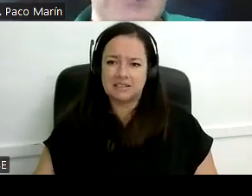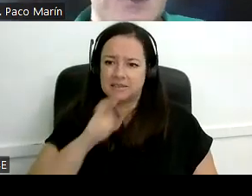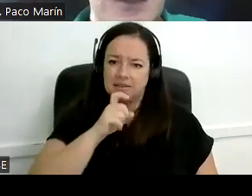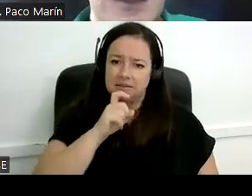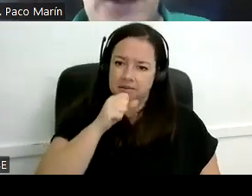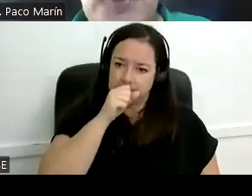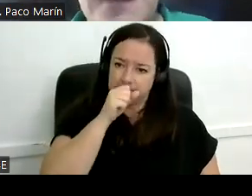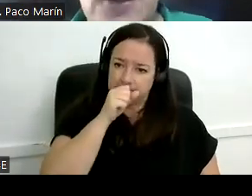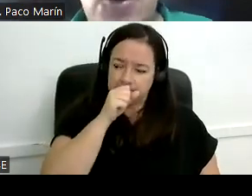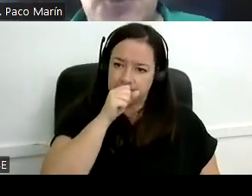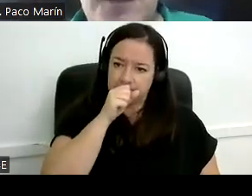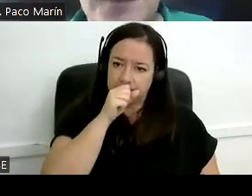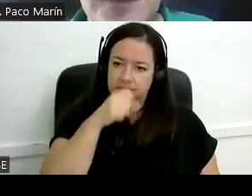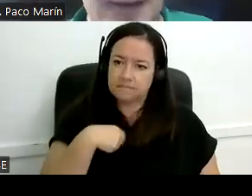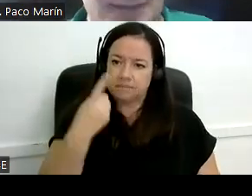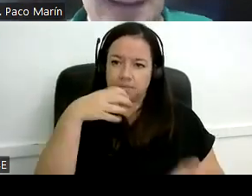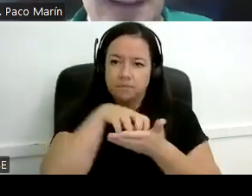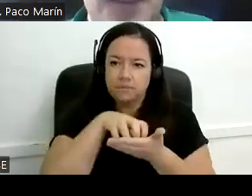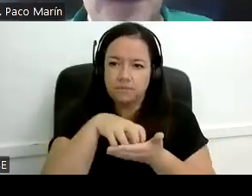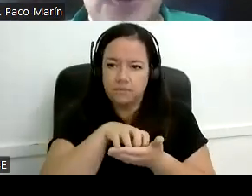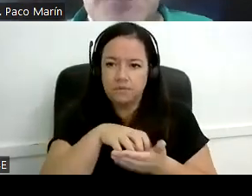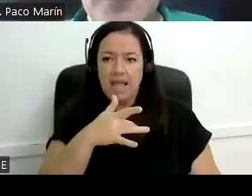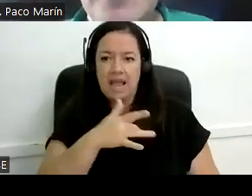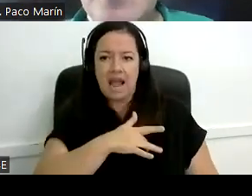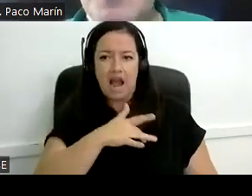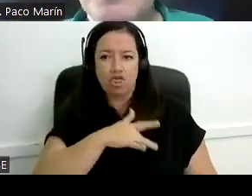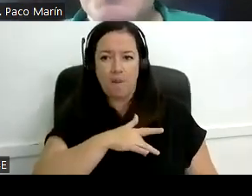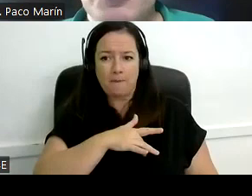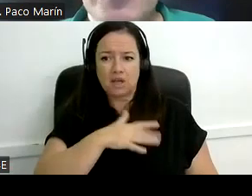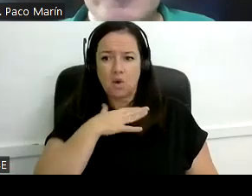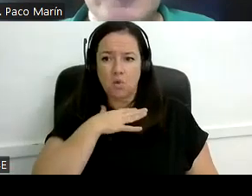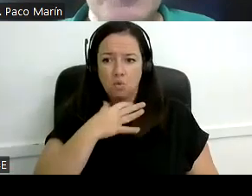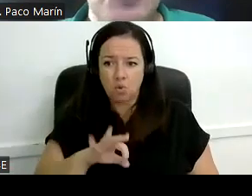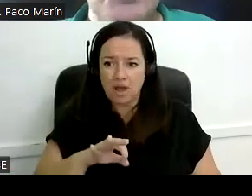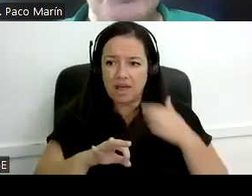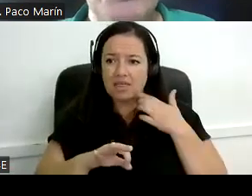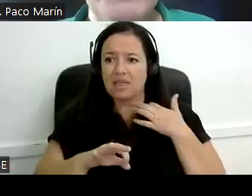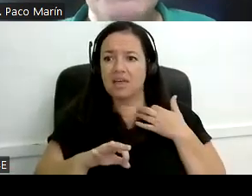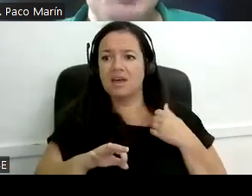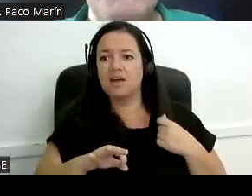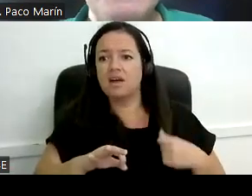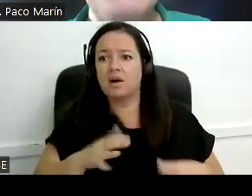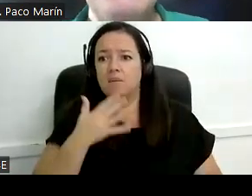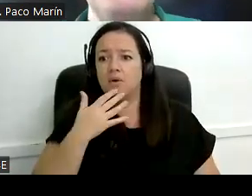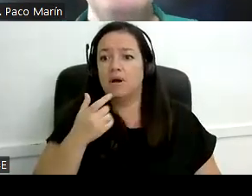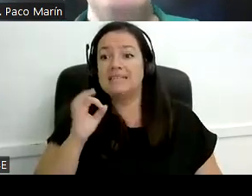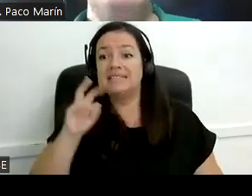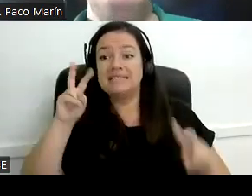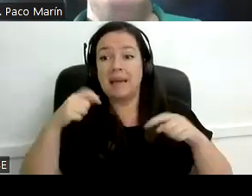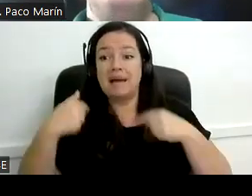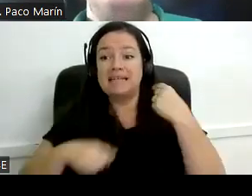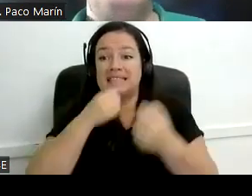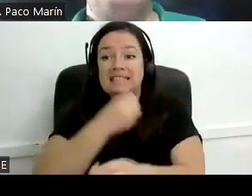razón. Una duda que tengo con personas que tienen cardiopatía, ¿se podrían tomar el Night Master personas que estén tomando cosas como el Sintrom?